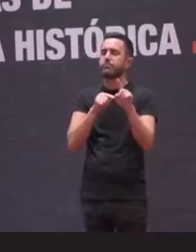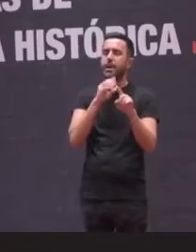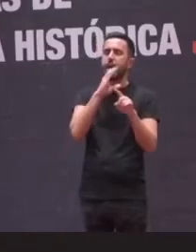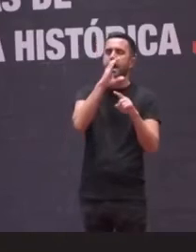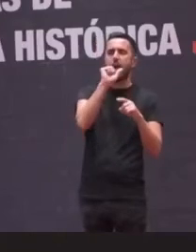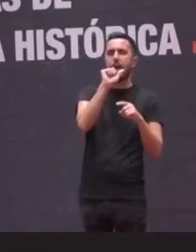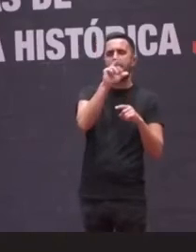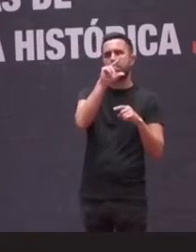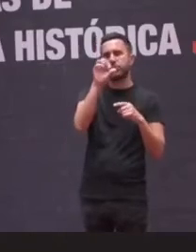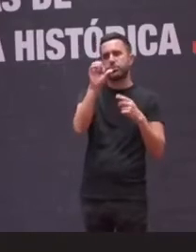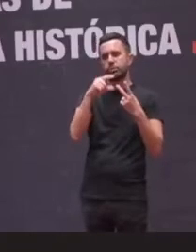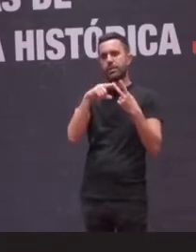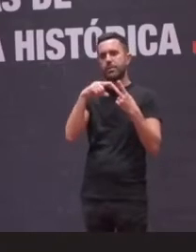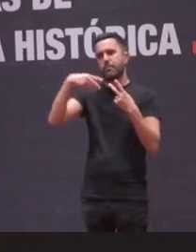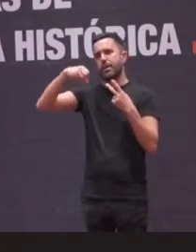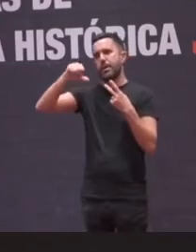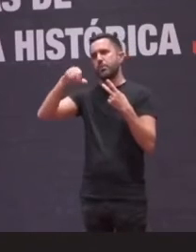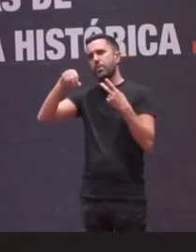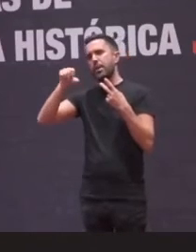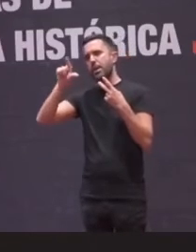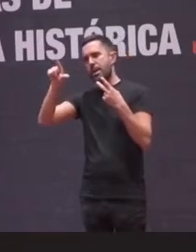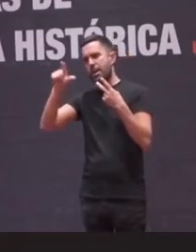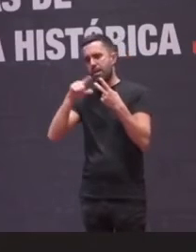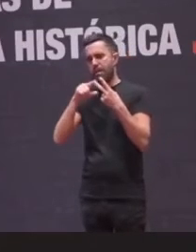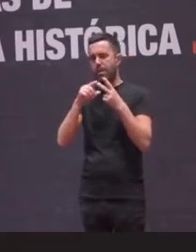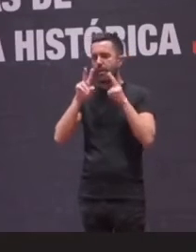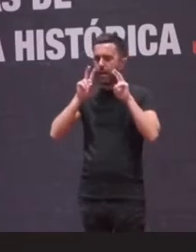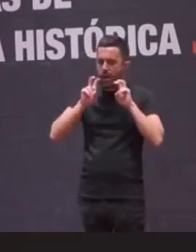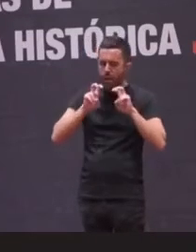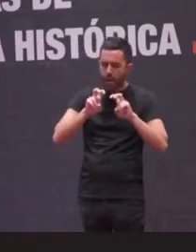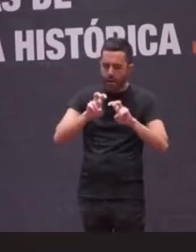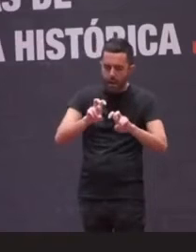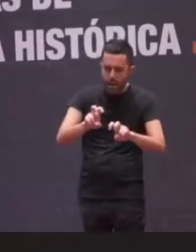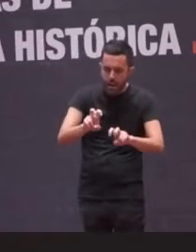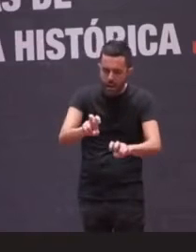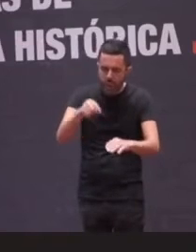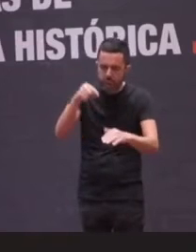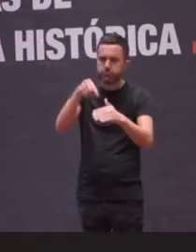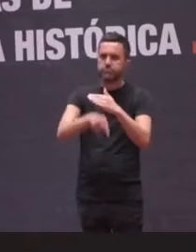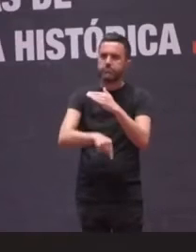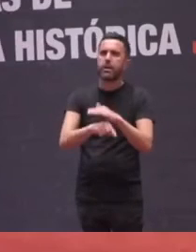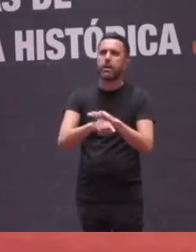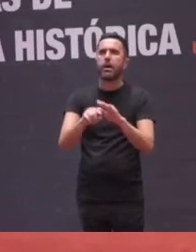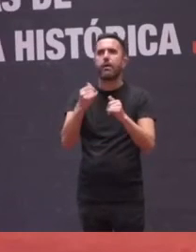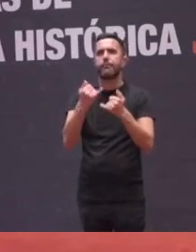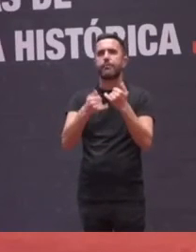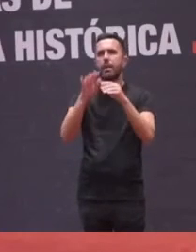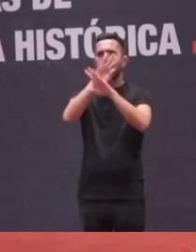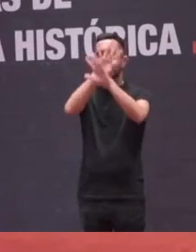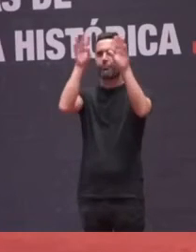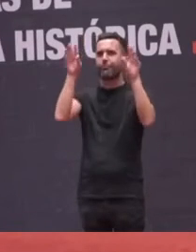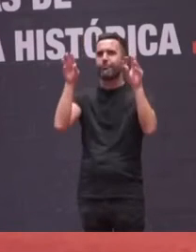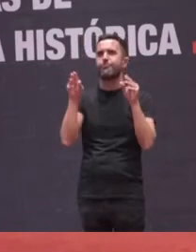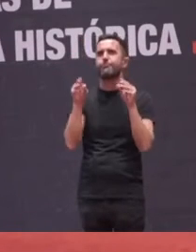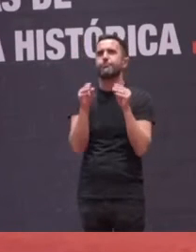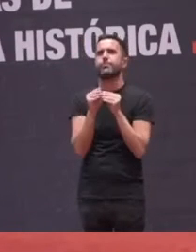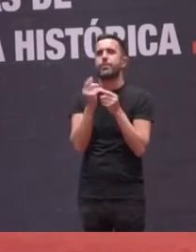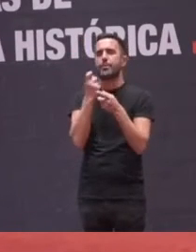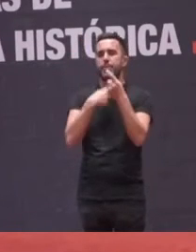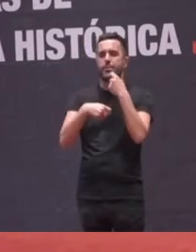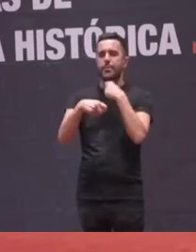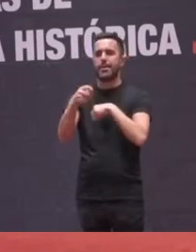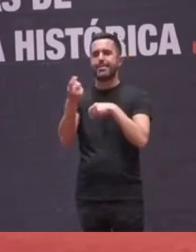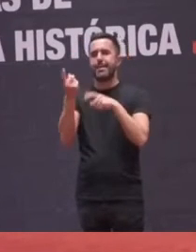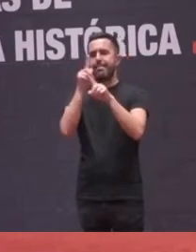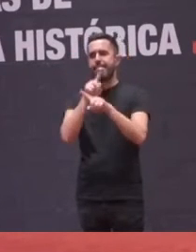investigación sesuda, cando aparece esa documentación e cando podemos chegar á conclusión de que aquela venda foi simulada e que, por tanto, non